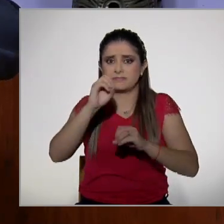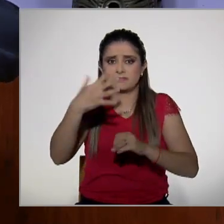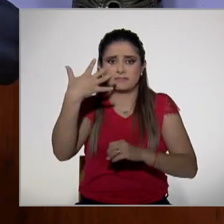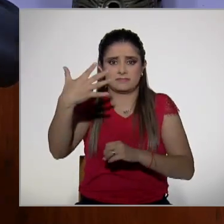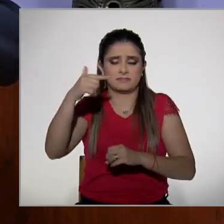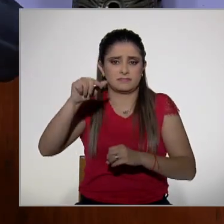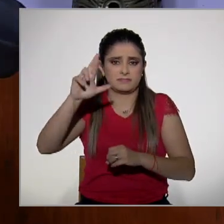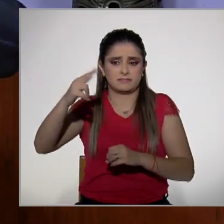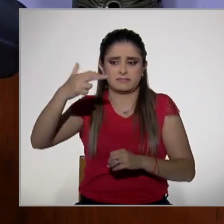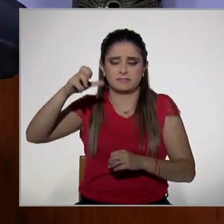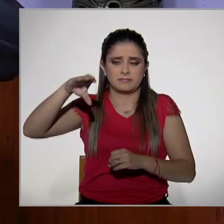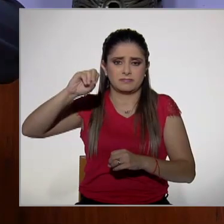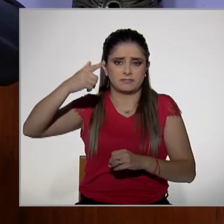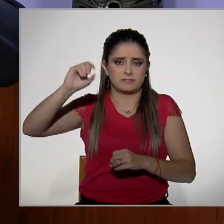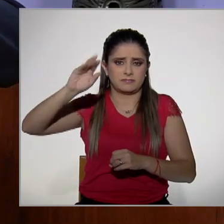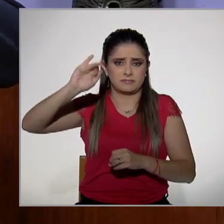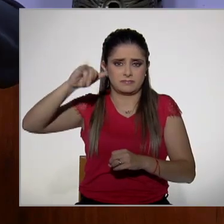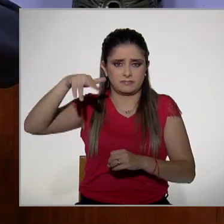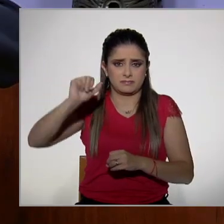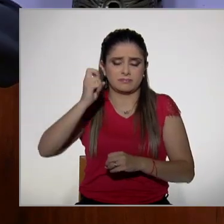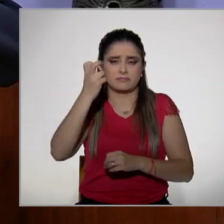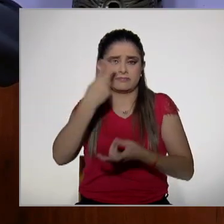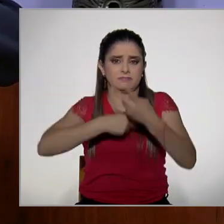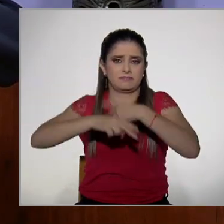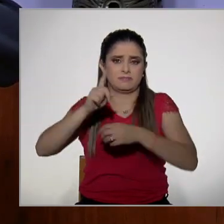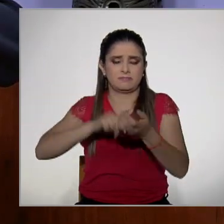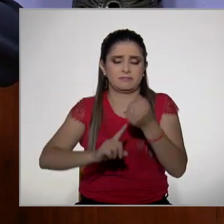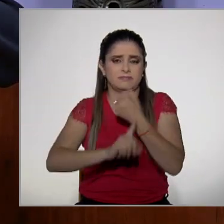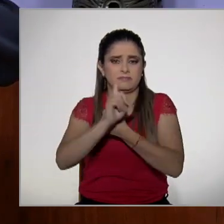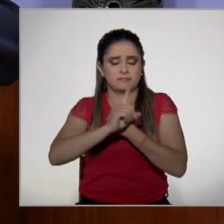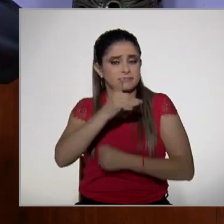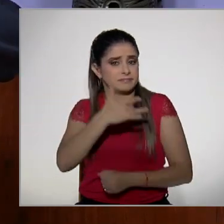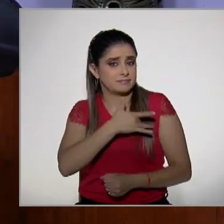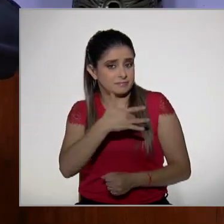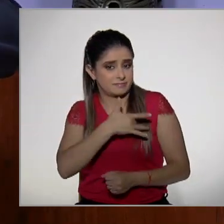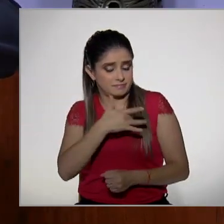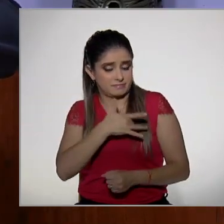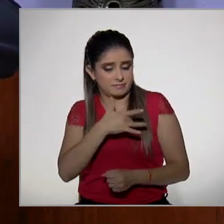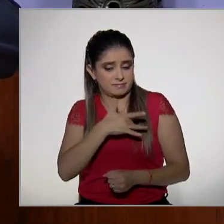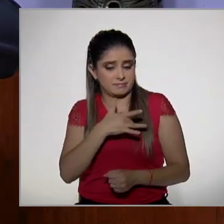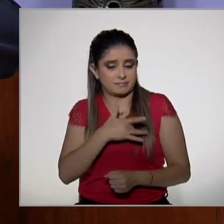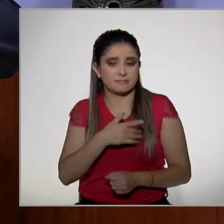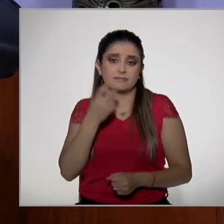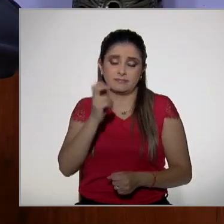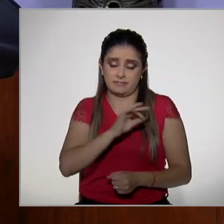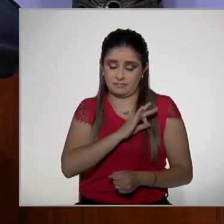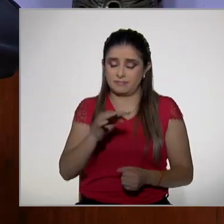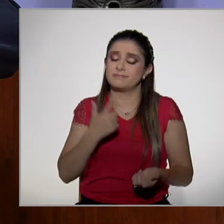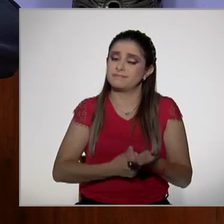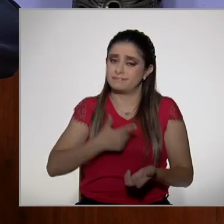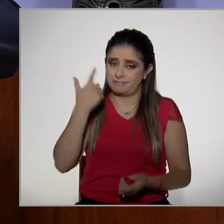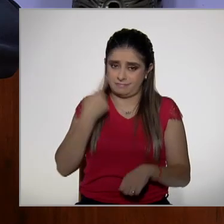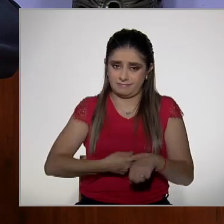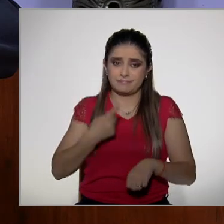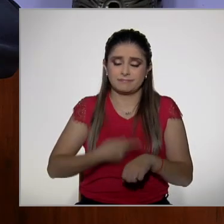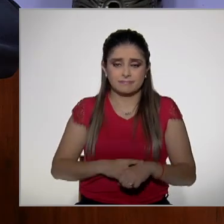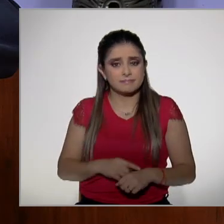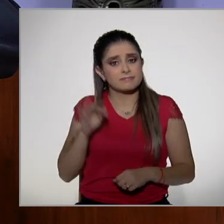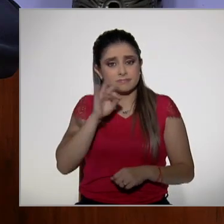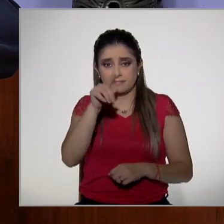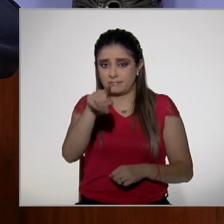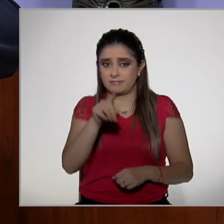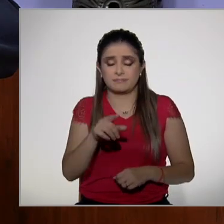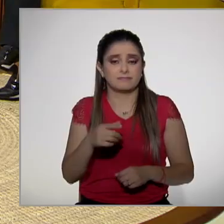gramos de hemoglobina y ésta ocasiona un problema a nivel del corazón de manera importante y esto puede llegar a ser muy grave es decir si no tienes suficiente